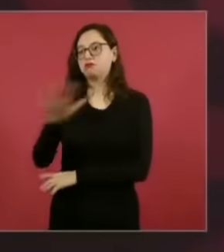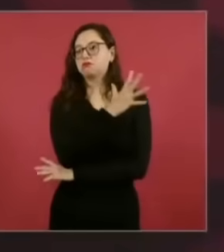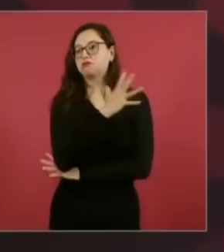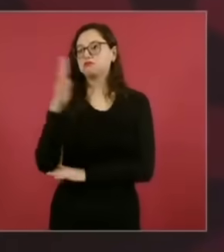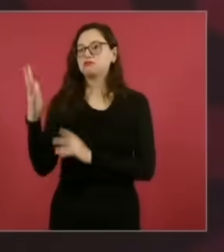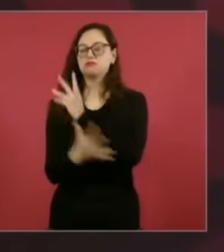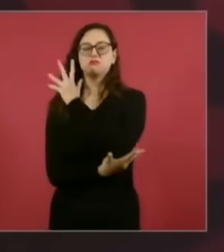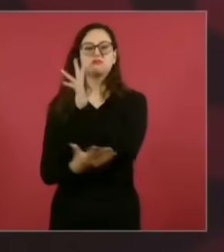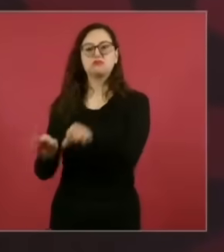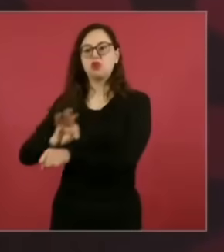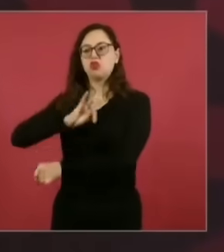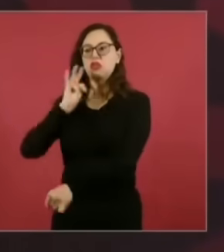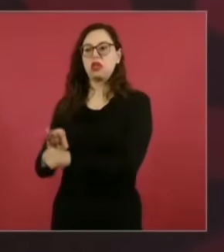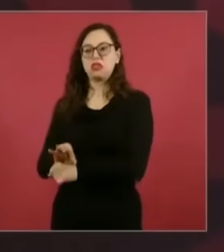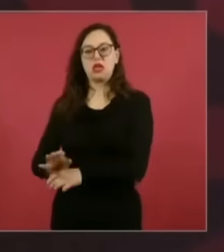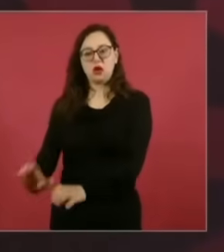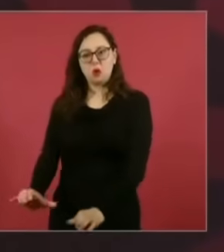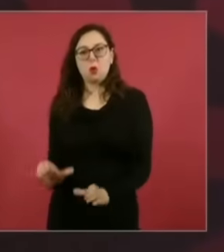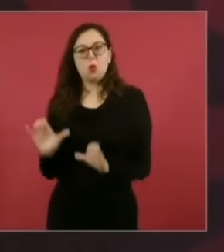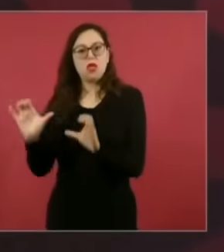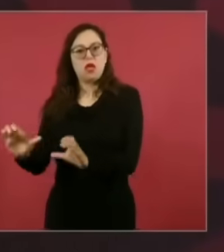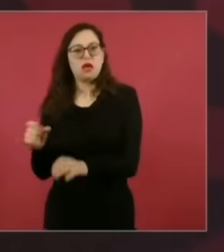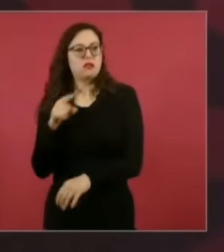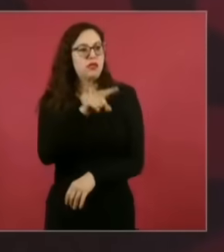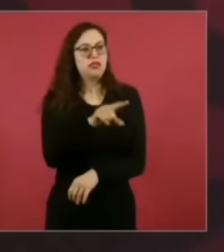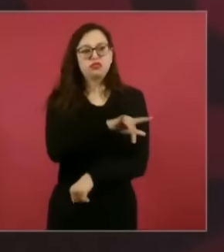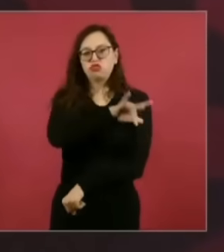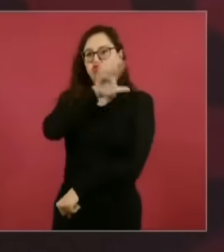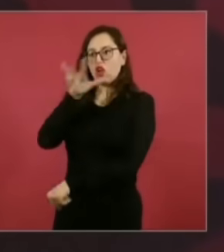protegida, para cuidar el medio ambiente.